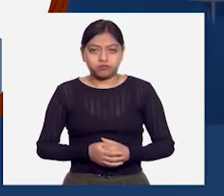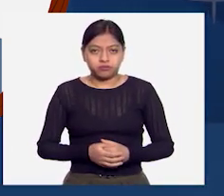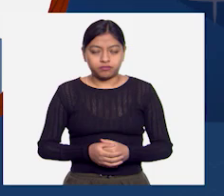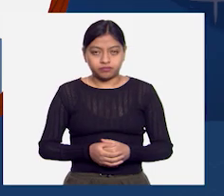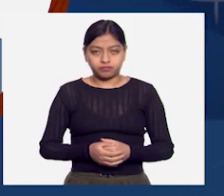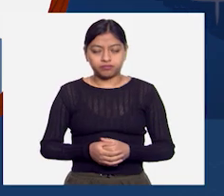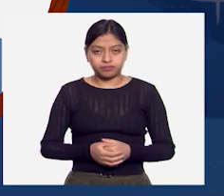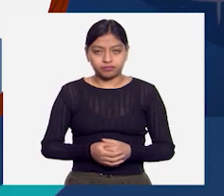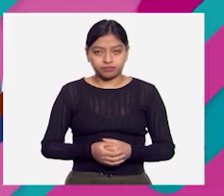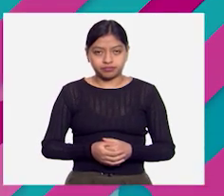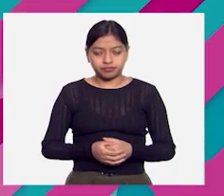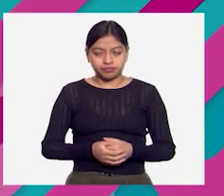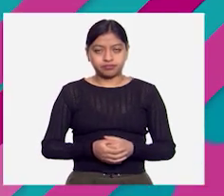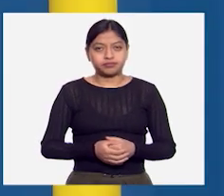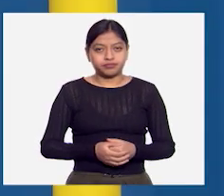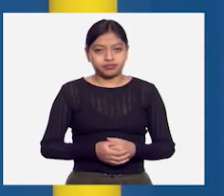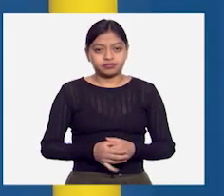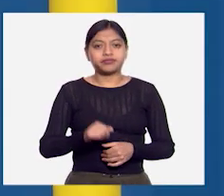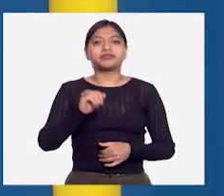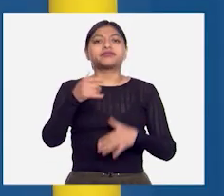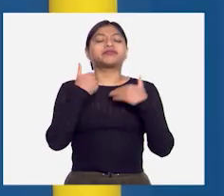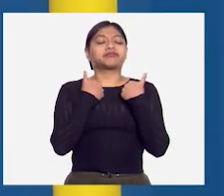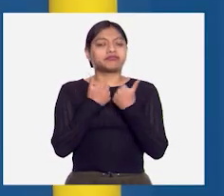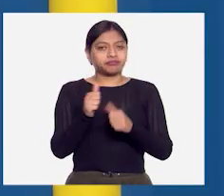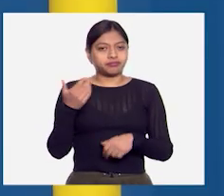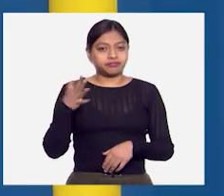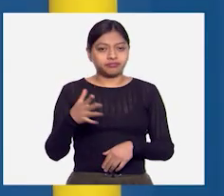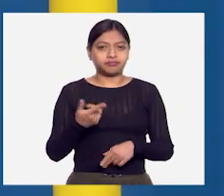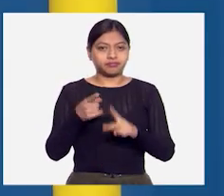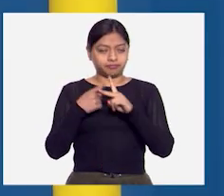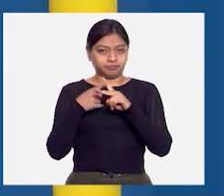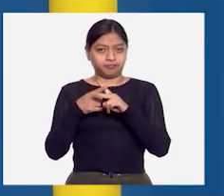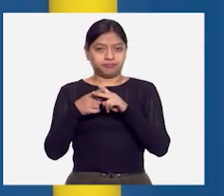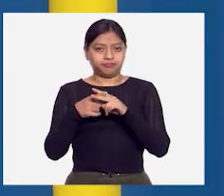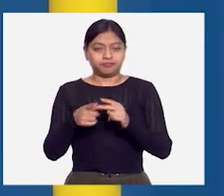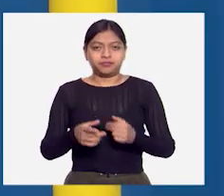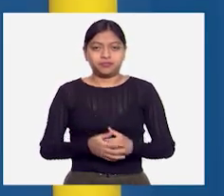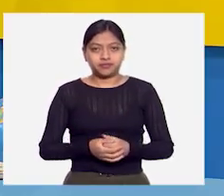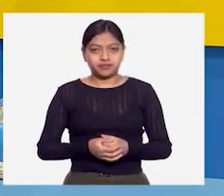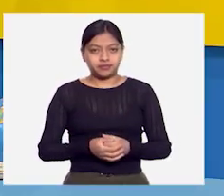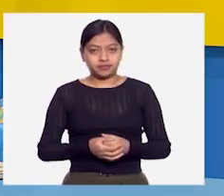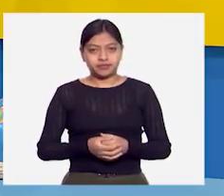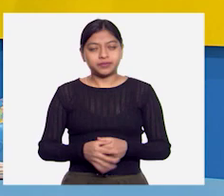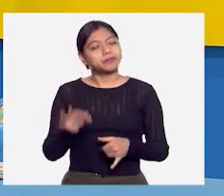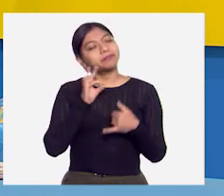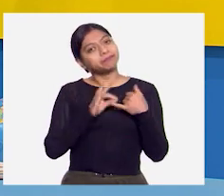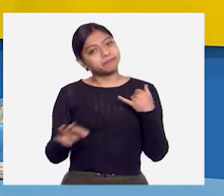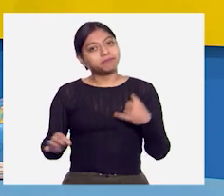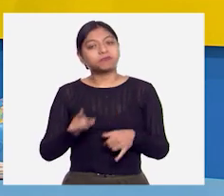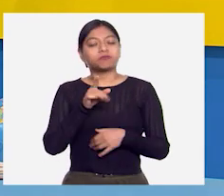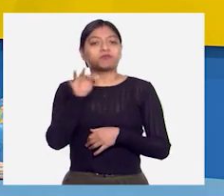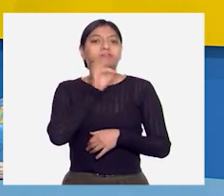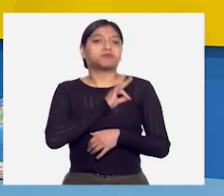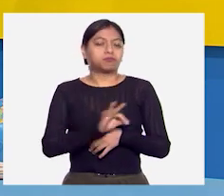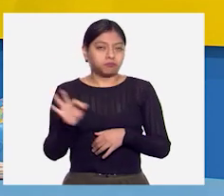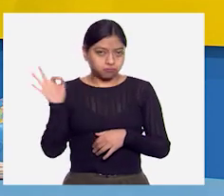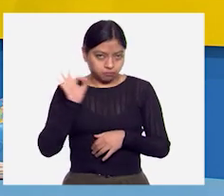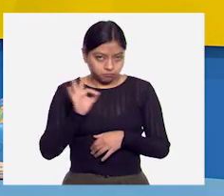igual. Oh, ya veo cómo se relacionan estas operaciones, maestra. Finalmente, puede ocurrir